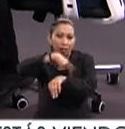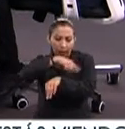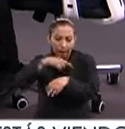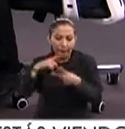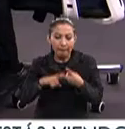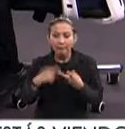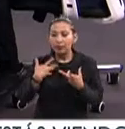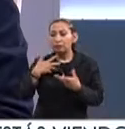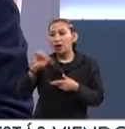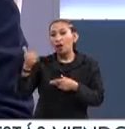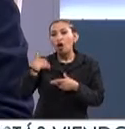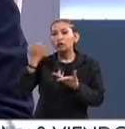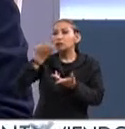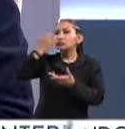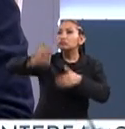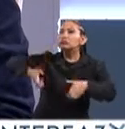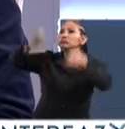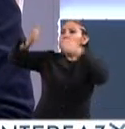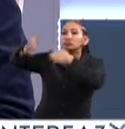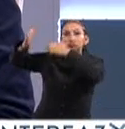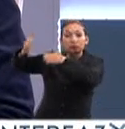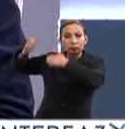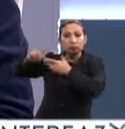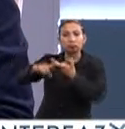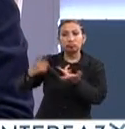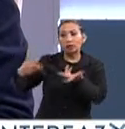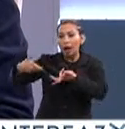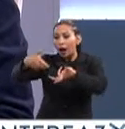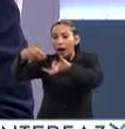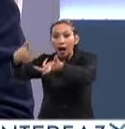ejemplo, tiene otra infraestructura,